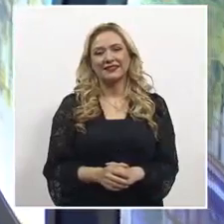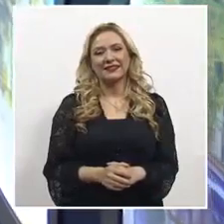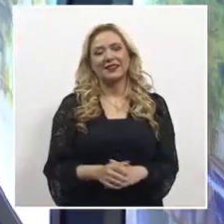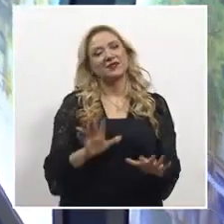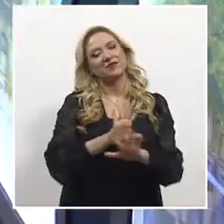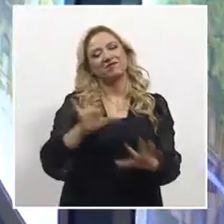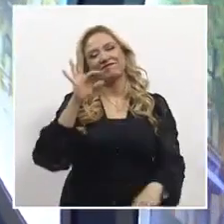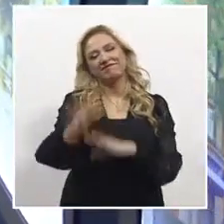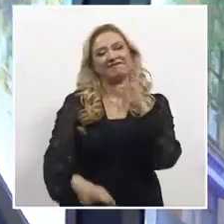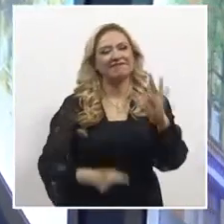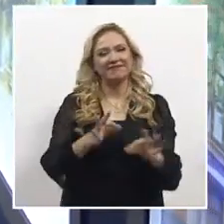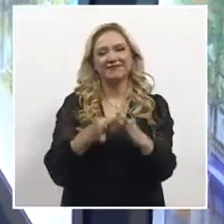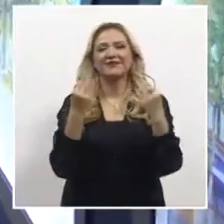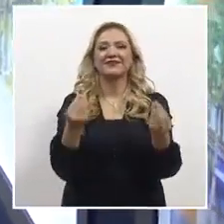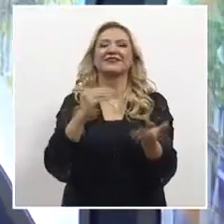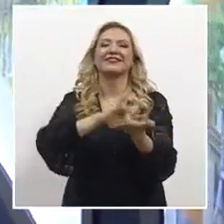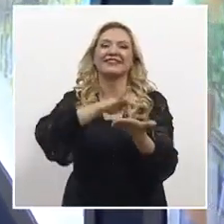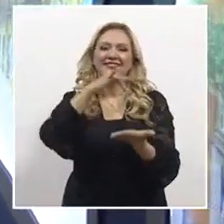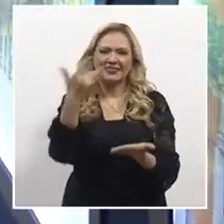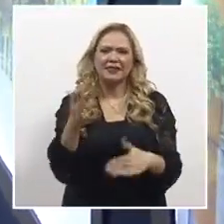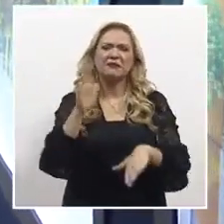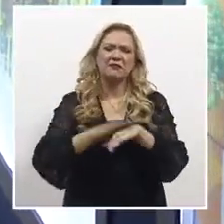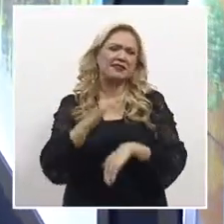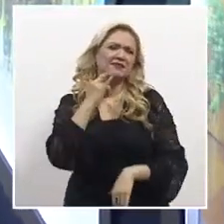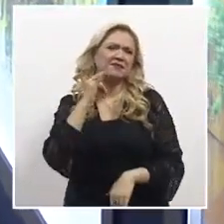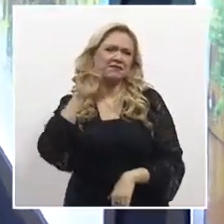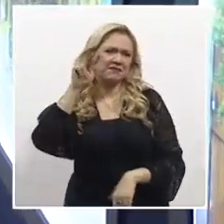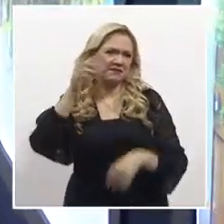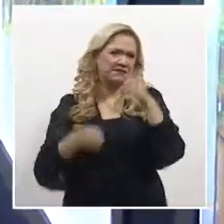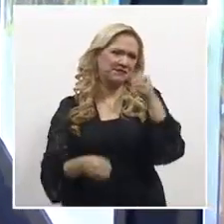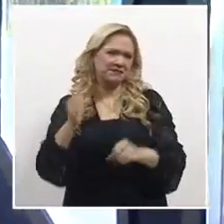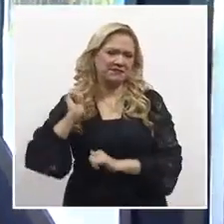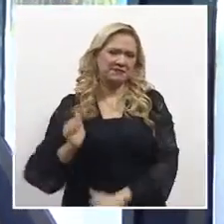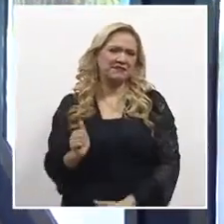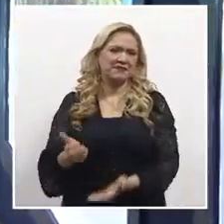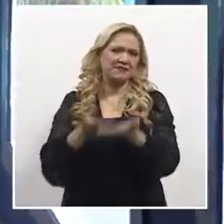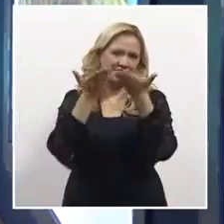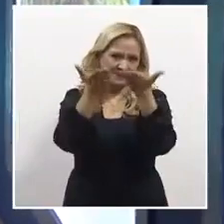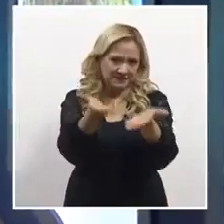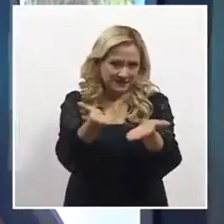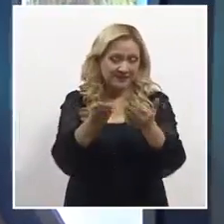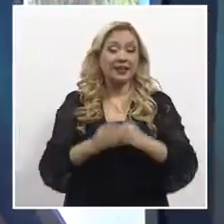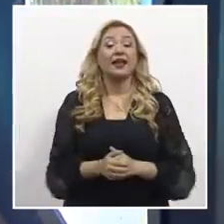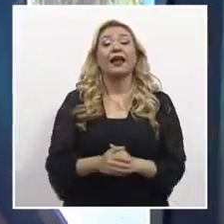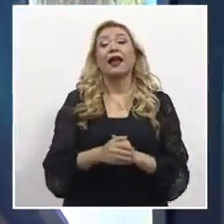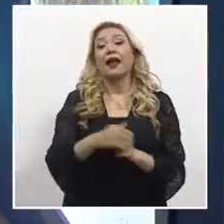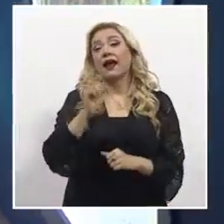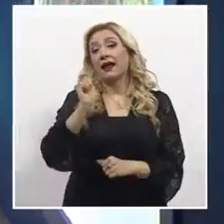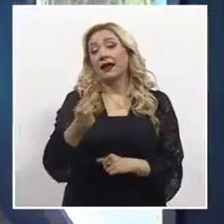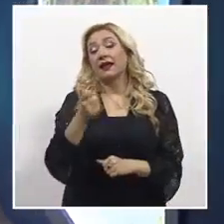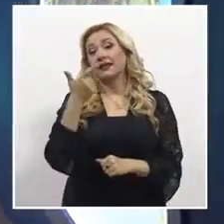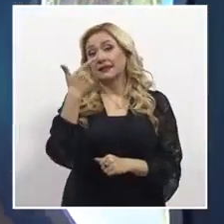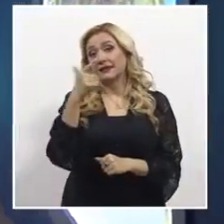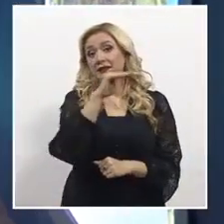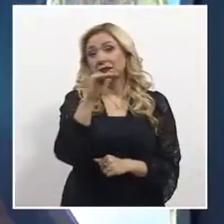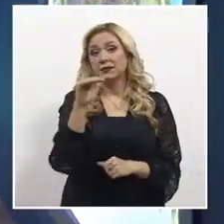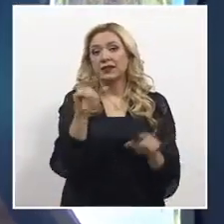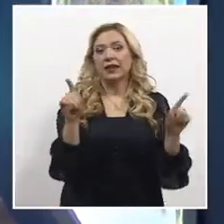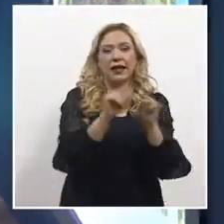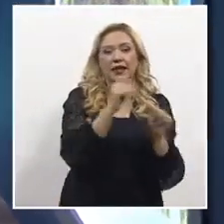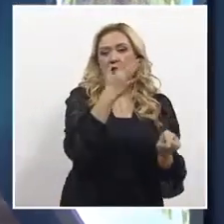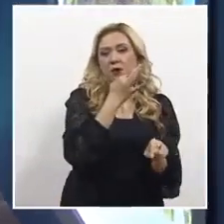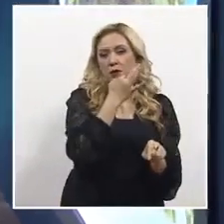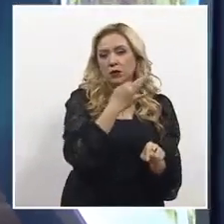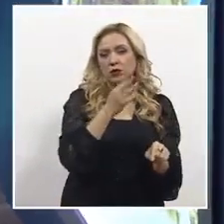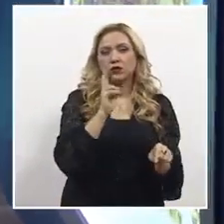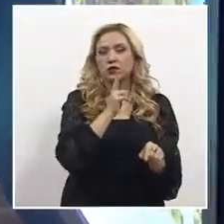Así concluimos esta emisión. Lo invito a mantenerse en la señal del canal del Poder Judicial de la Federación. No se pierda a las 19:30 horas nuestro avance informativo